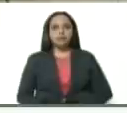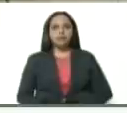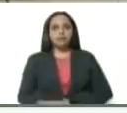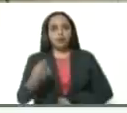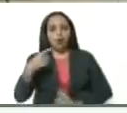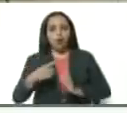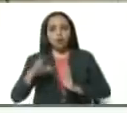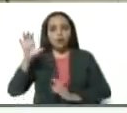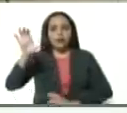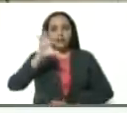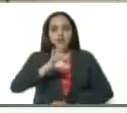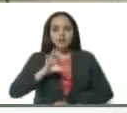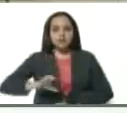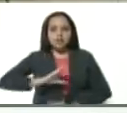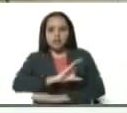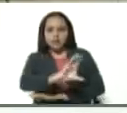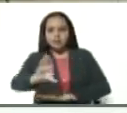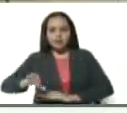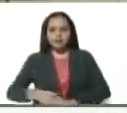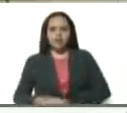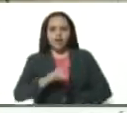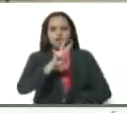países, Dominica, en el Caribe,